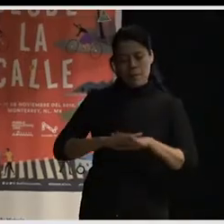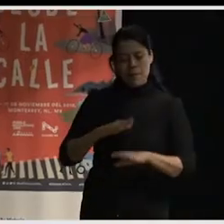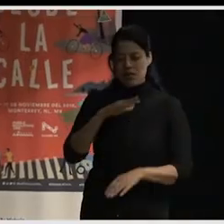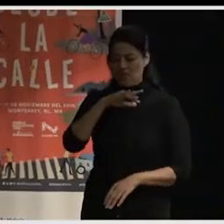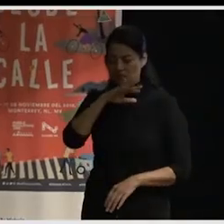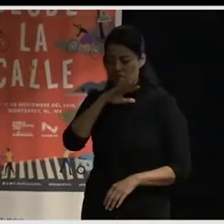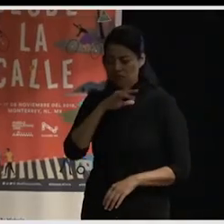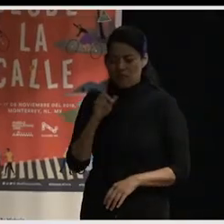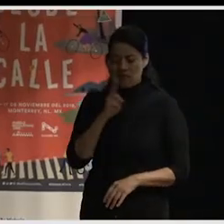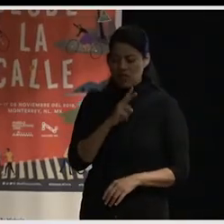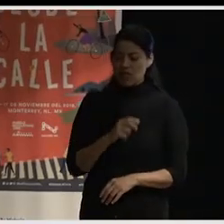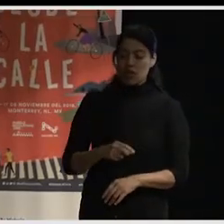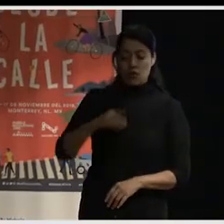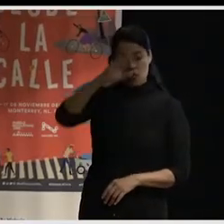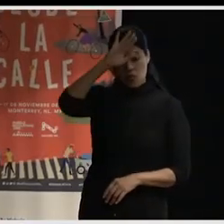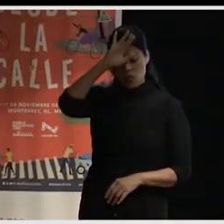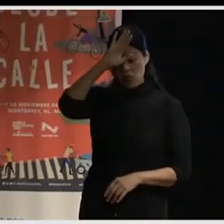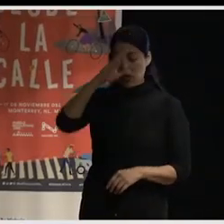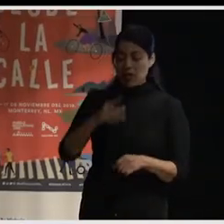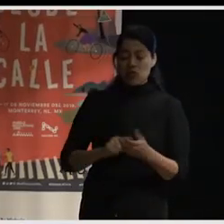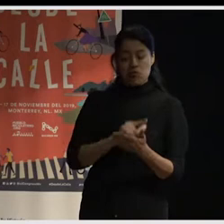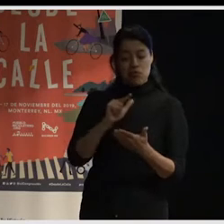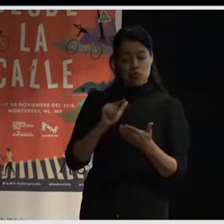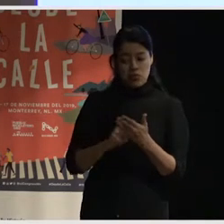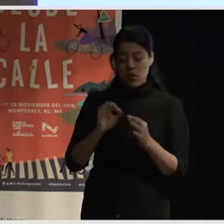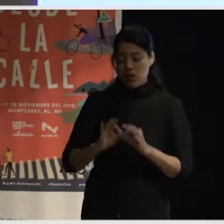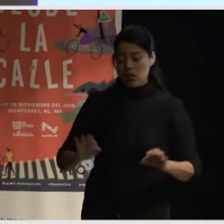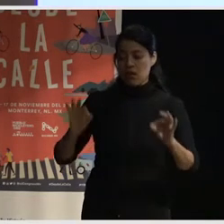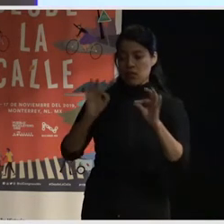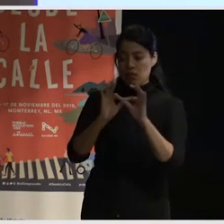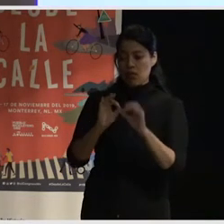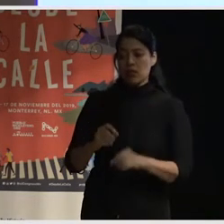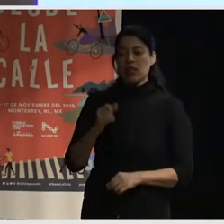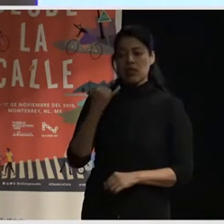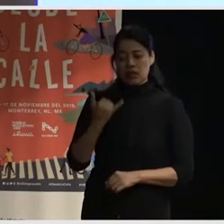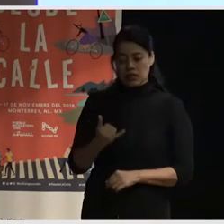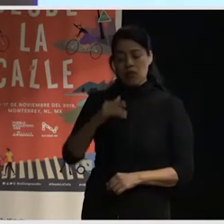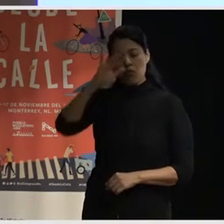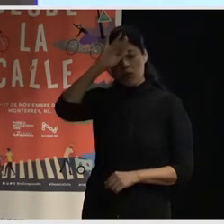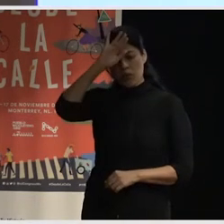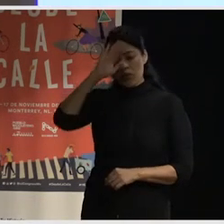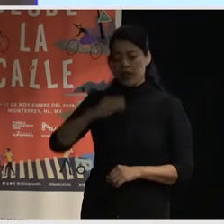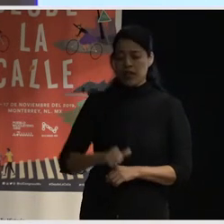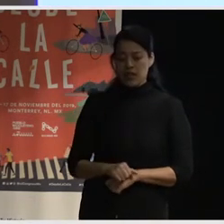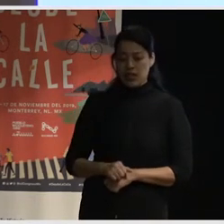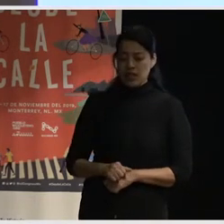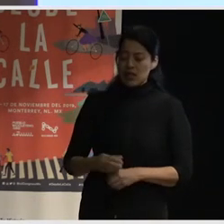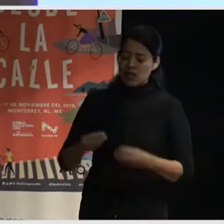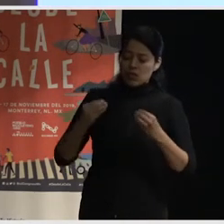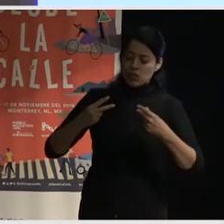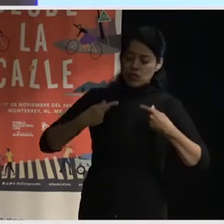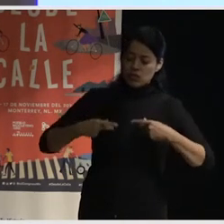en donde monterrey pues ocupa un lugar bastante importante y que a pesar de que en monterrey la mayoría de la gente